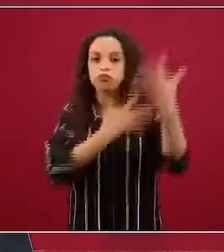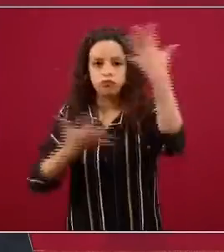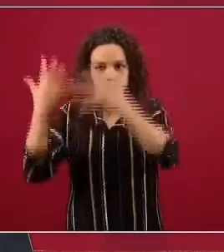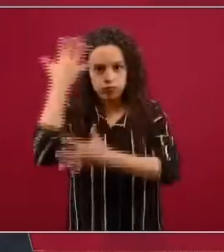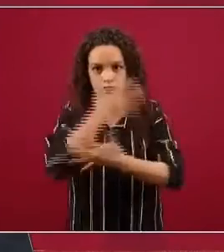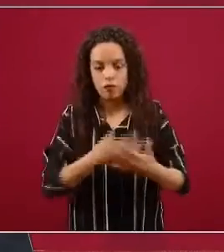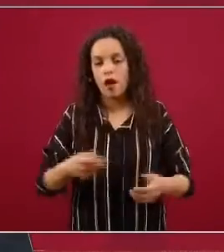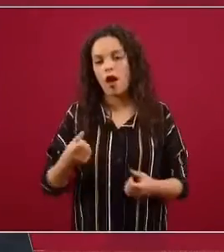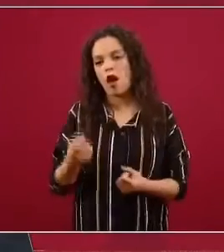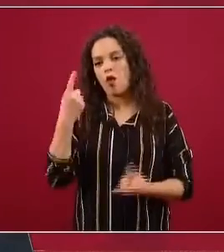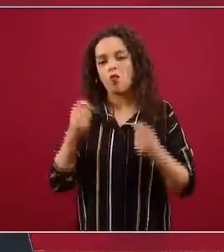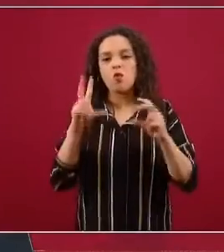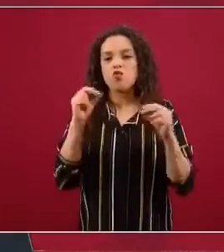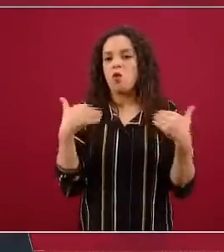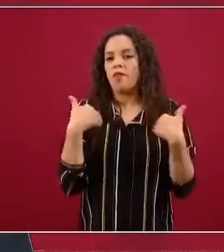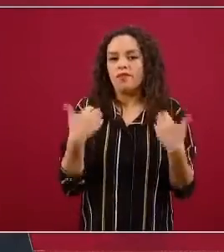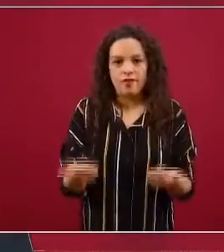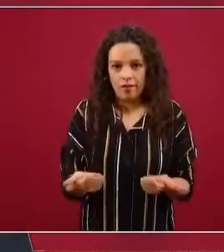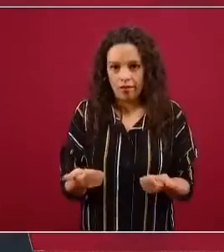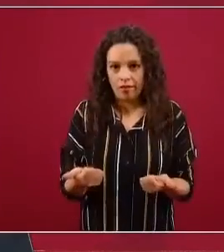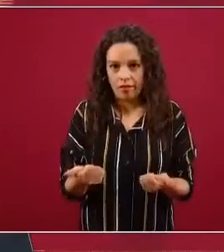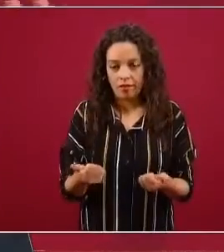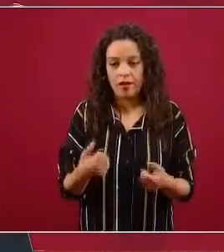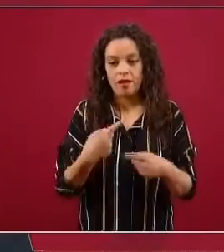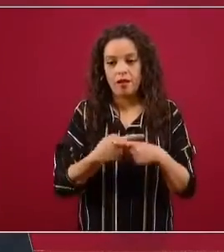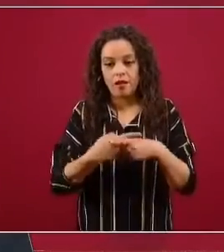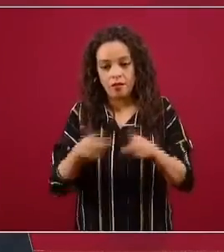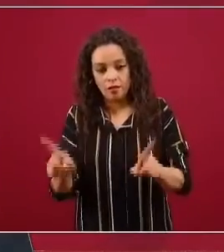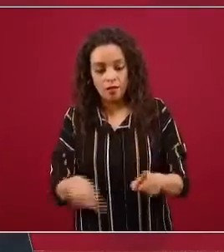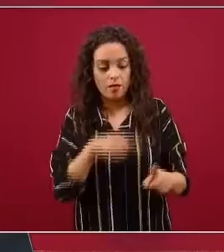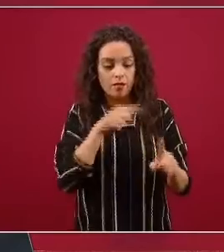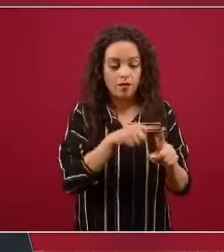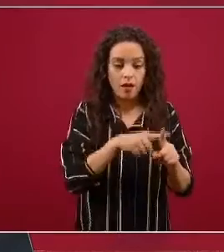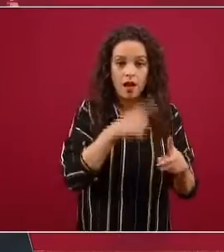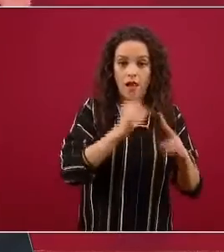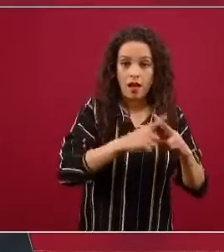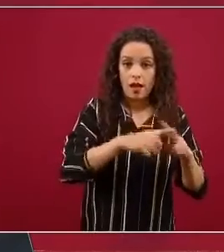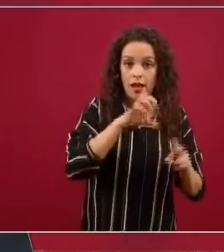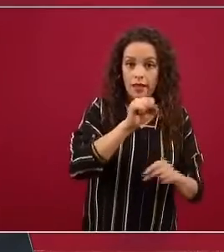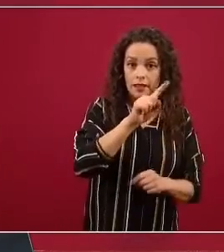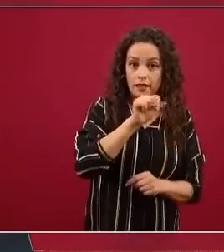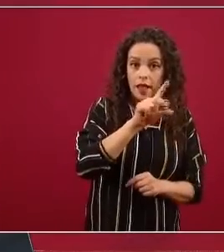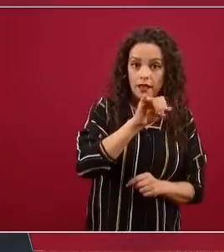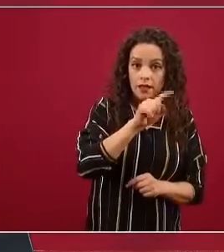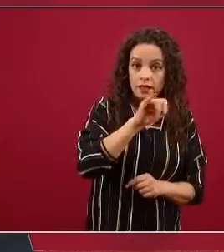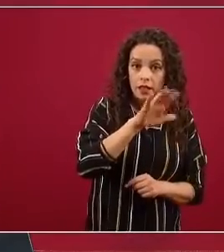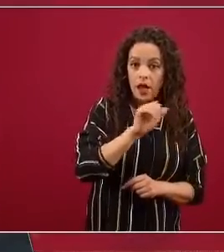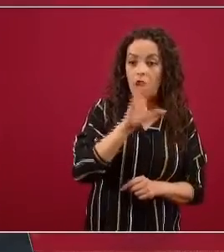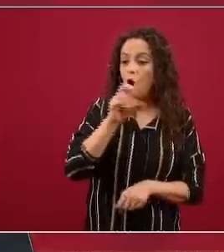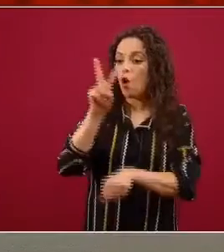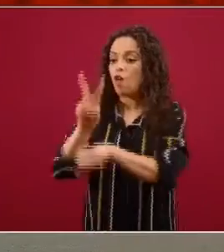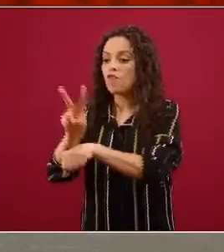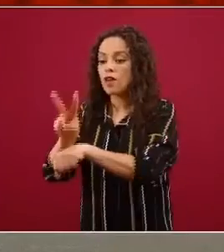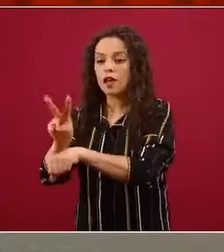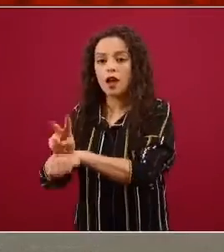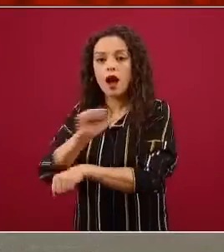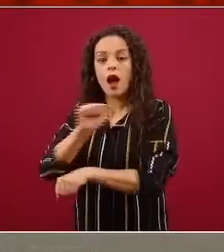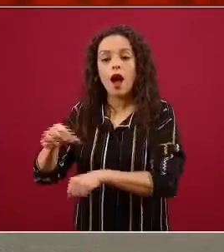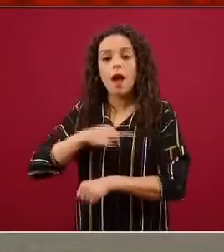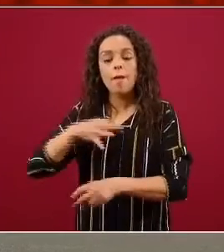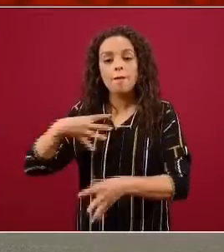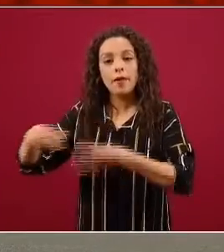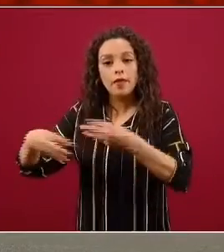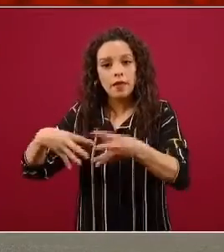universos y entonces confunden la estadística con la vigilancia epidemiológica, o al revés. Pero son